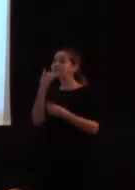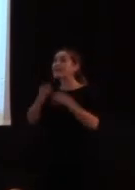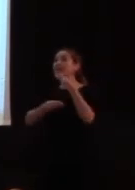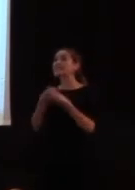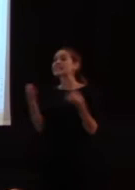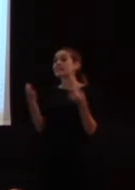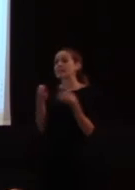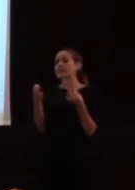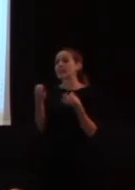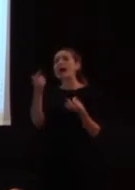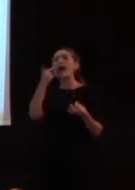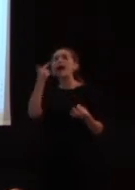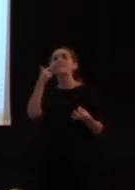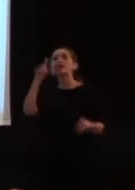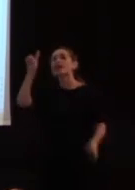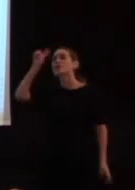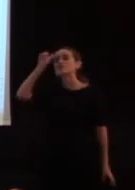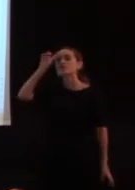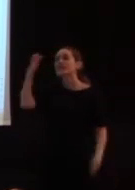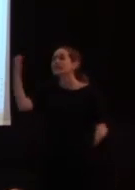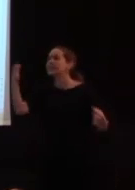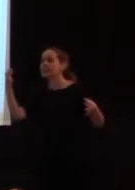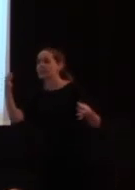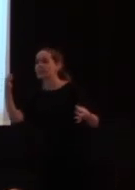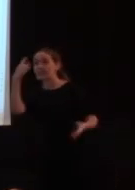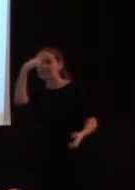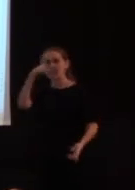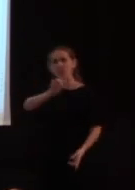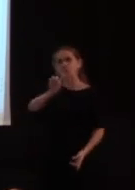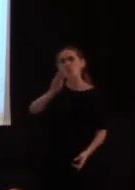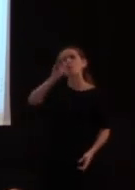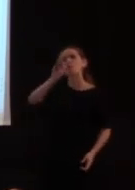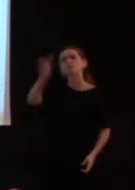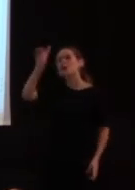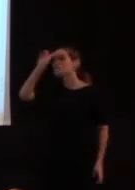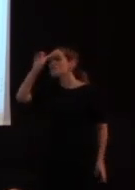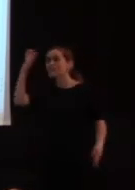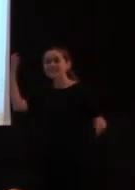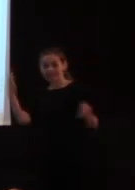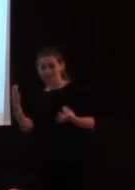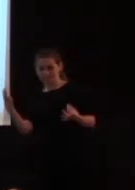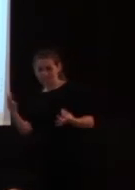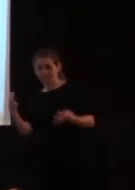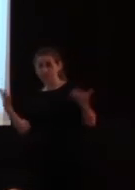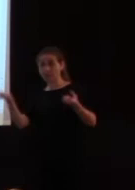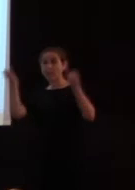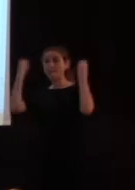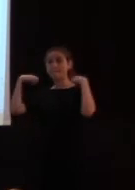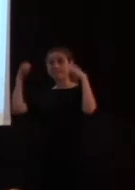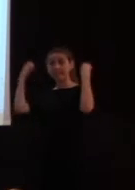que no saben, no lo que saben, sino lo que no saben. Entonces esta práctica consiste en lo siguiente.